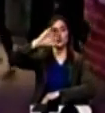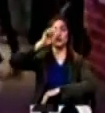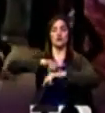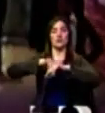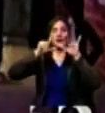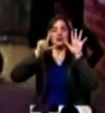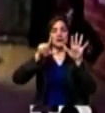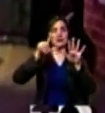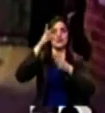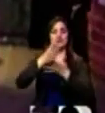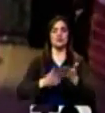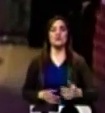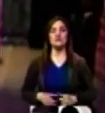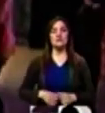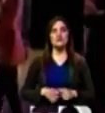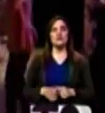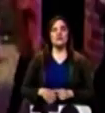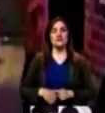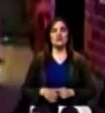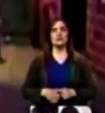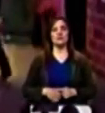las 19:30.